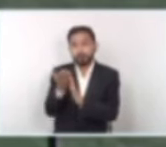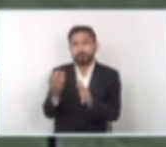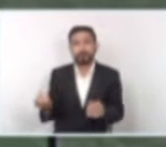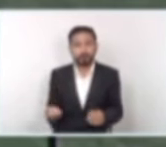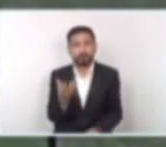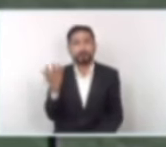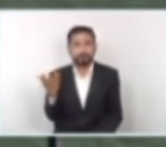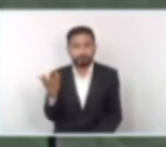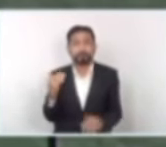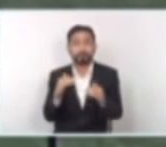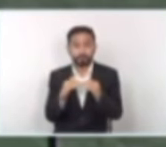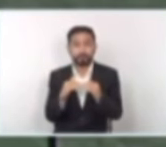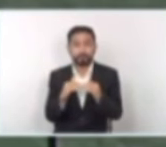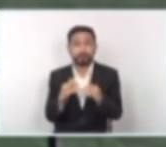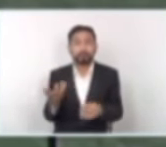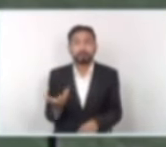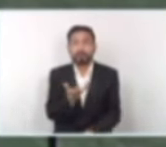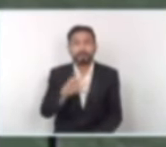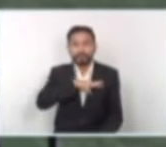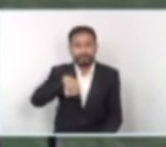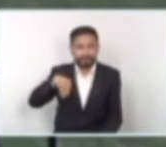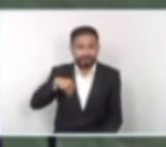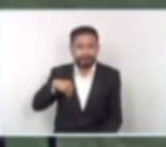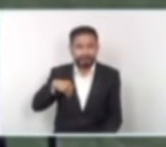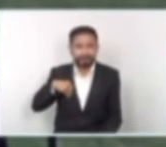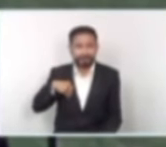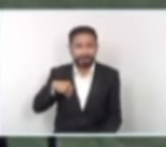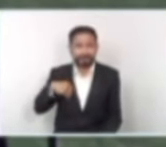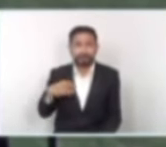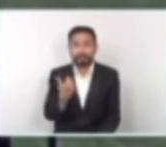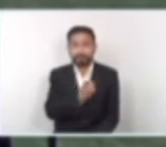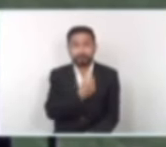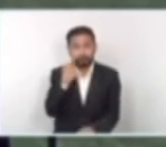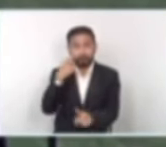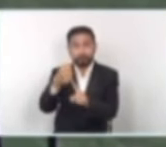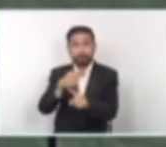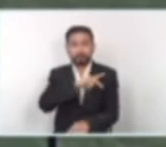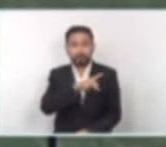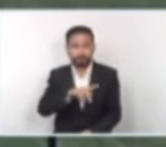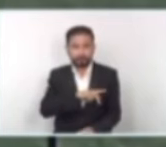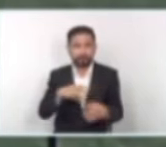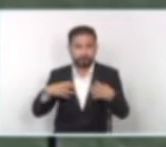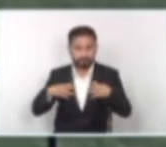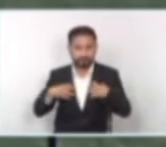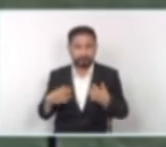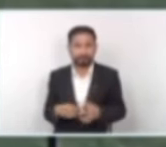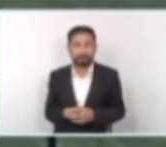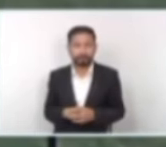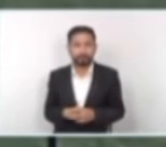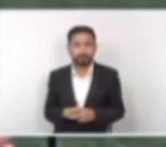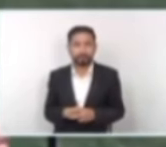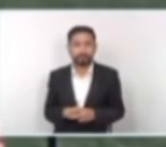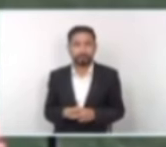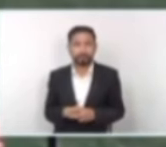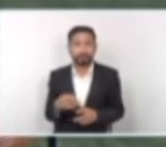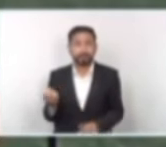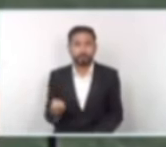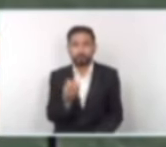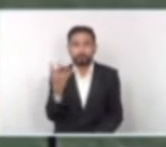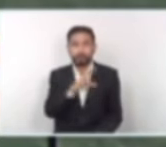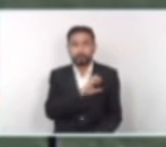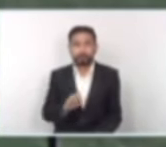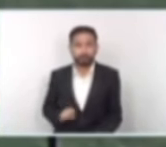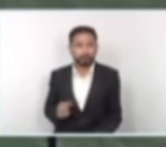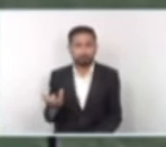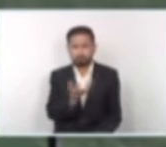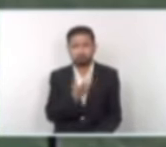innovación, pero también para la familia y para la búsqueda de nuestros propósitos individuales. En el nuevo El Salvador todos